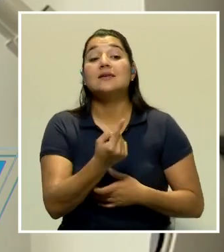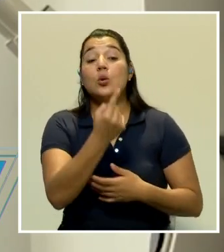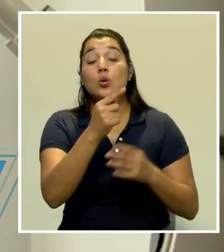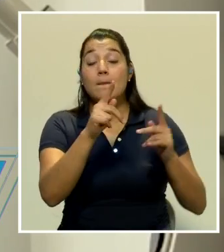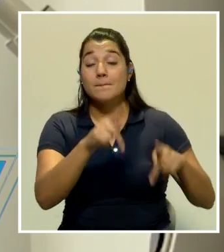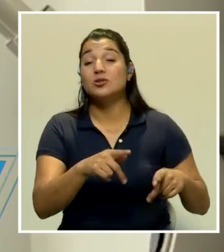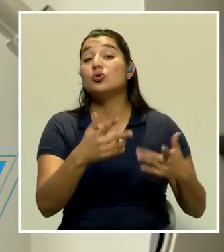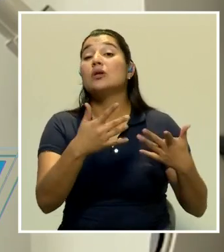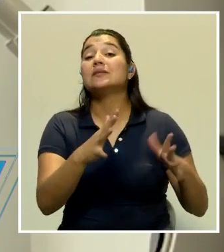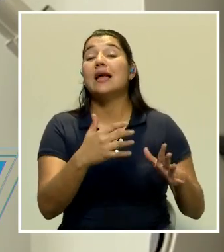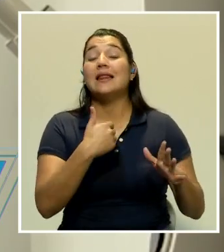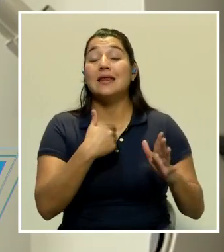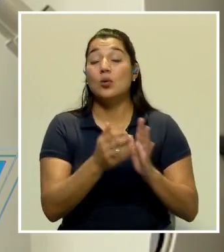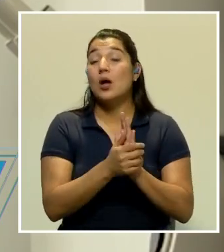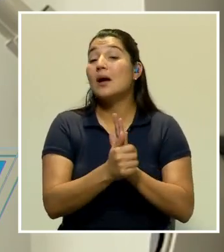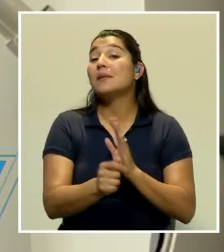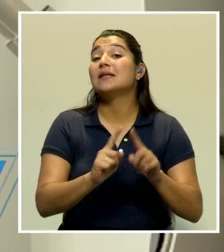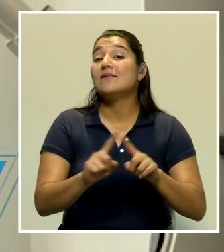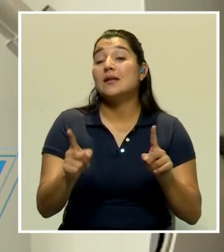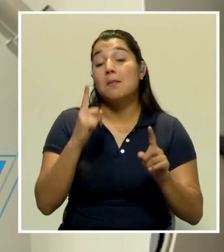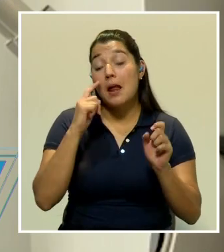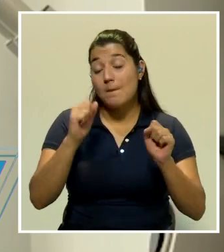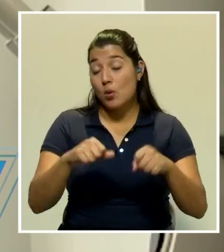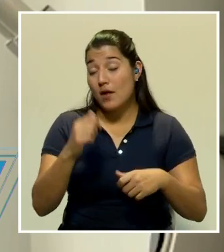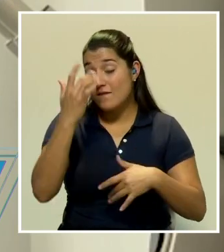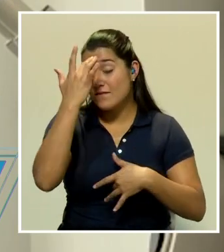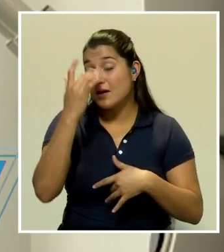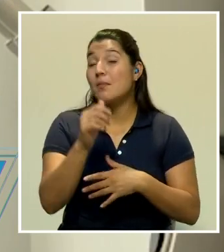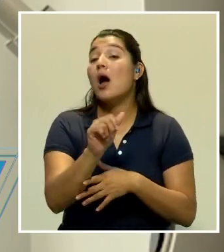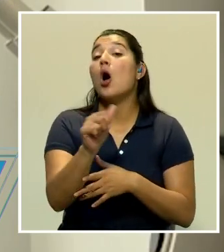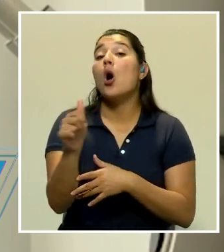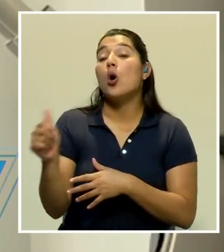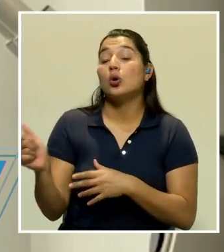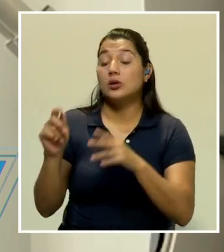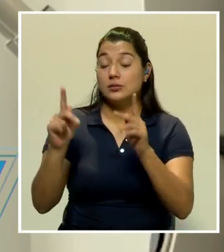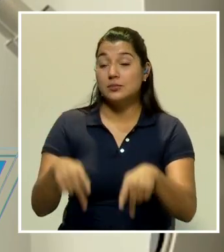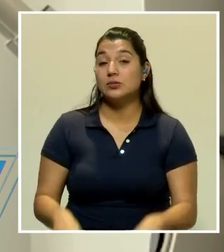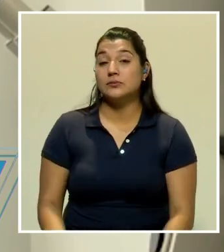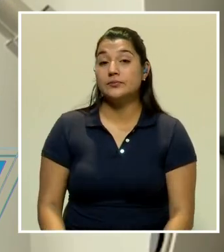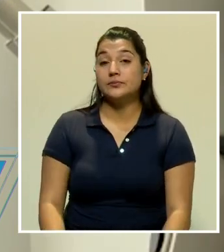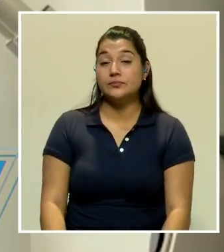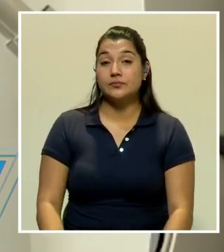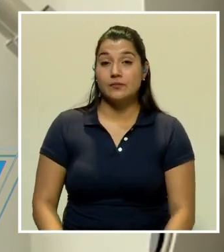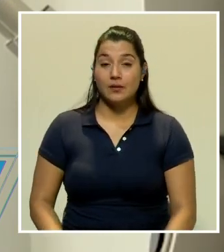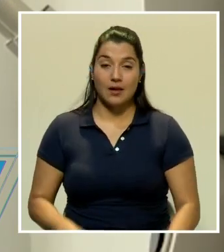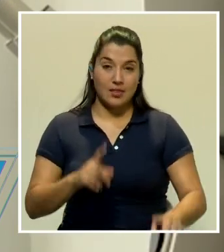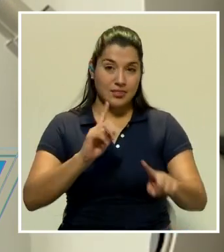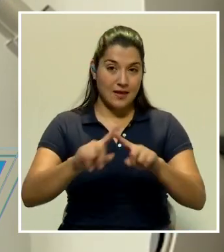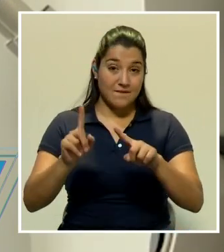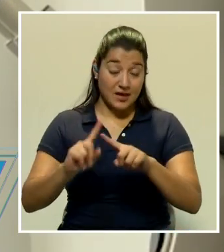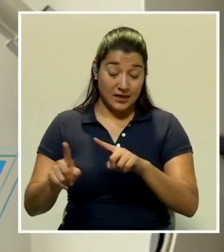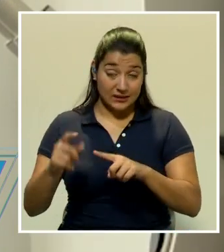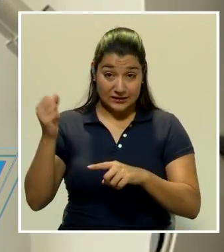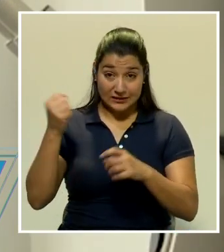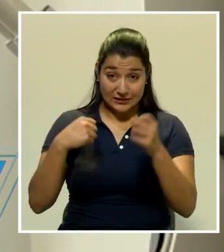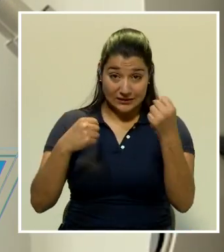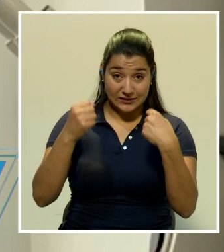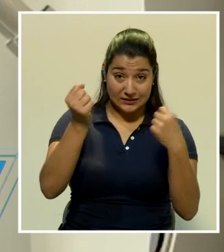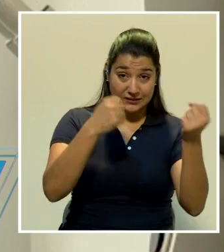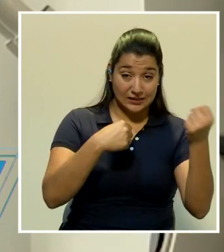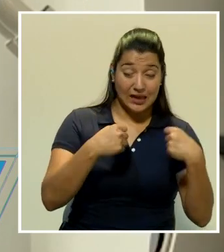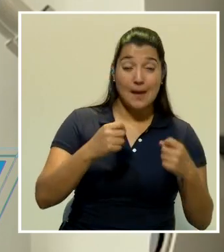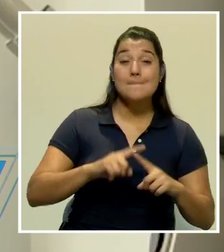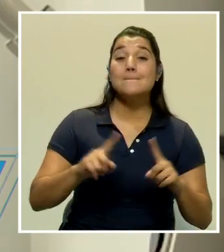virulencia, una capacidad de causar enfermedad a las distintas linajes. Son distintas, sí, pero